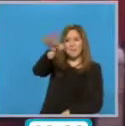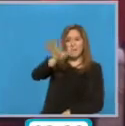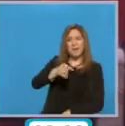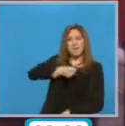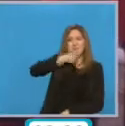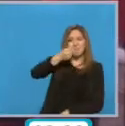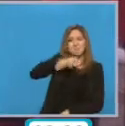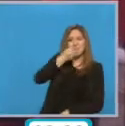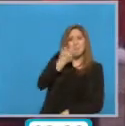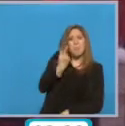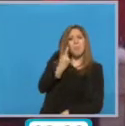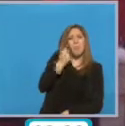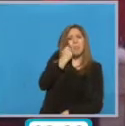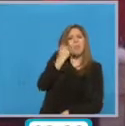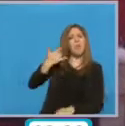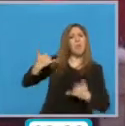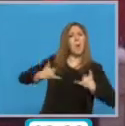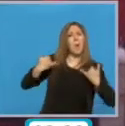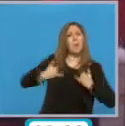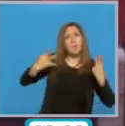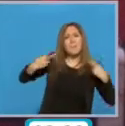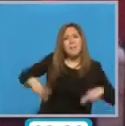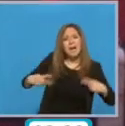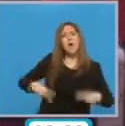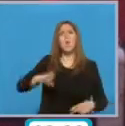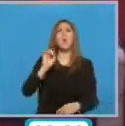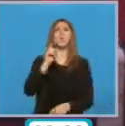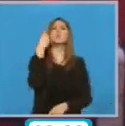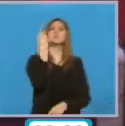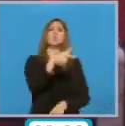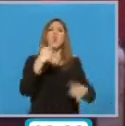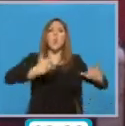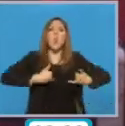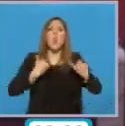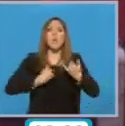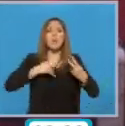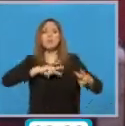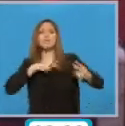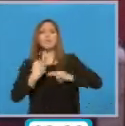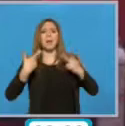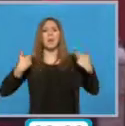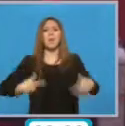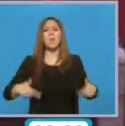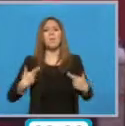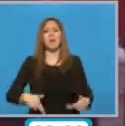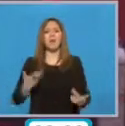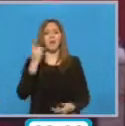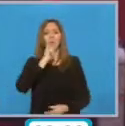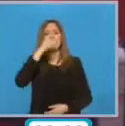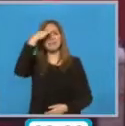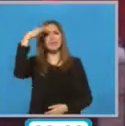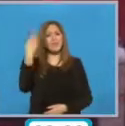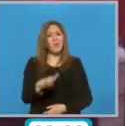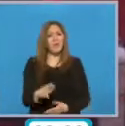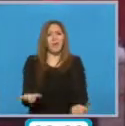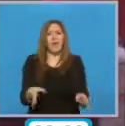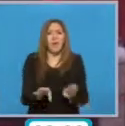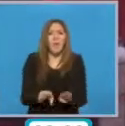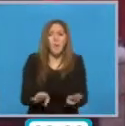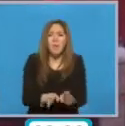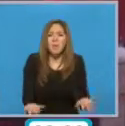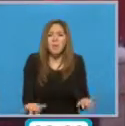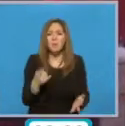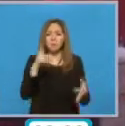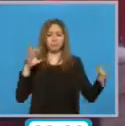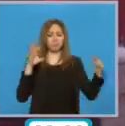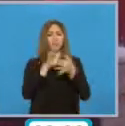o no, o estás muy chavita y te vistes muy aseñorada. Y entonces no hay como un clic de lo que eres y cómo te